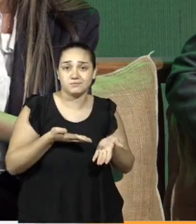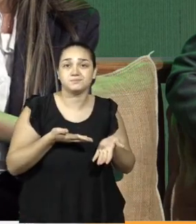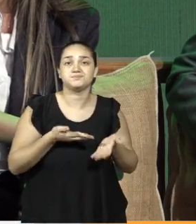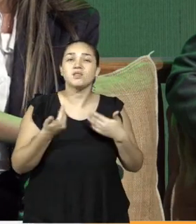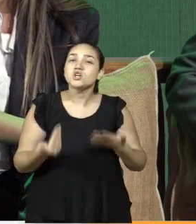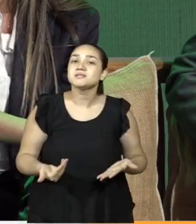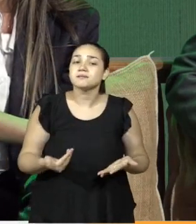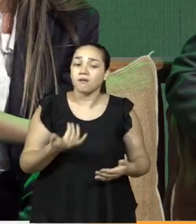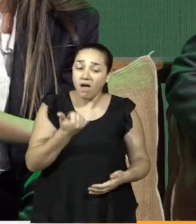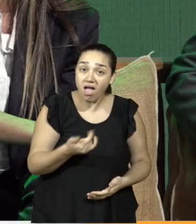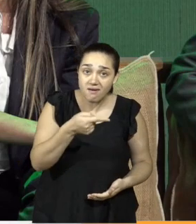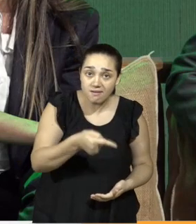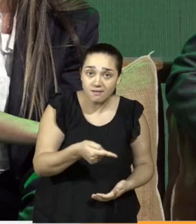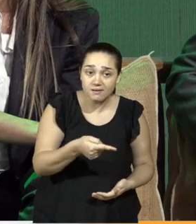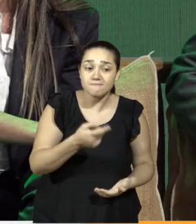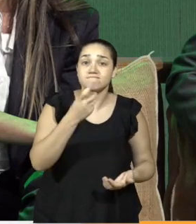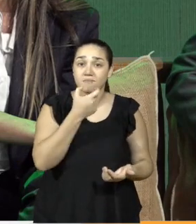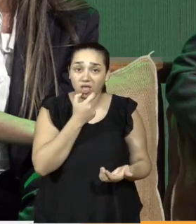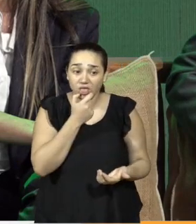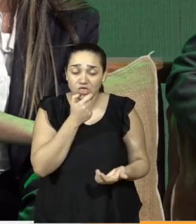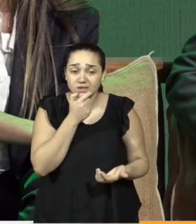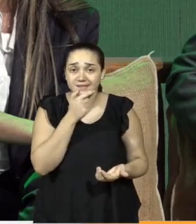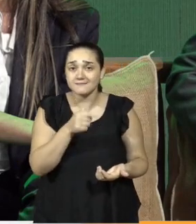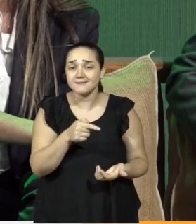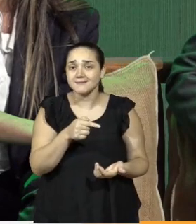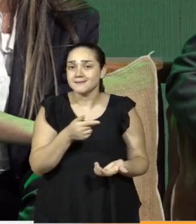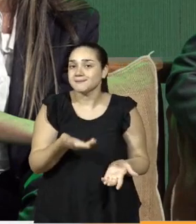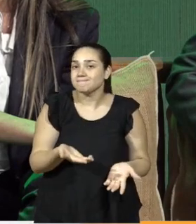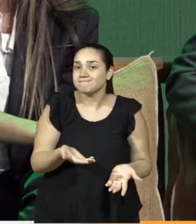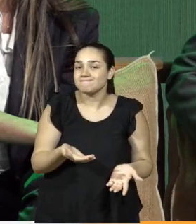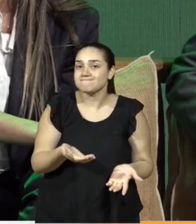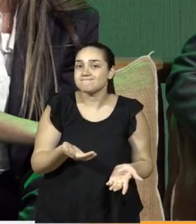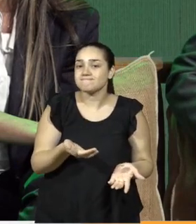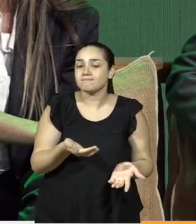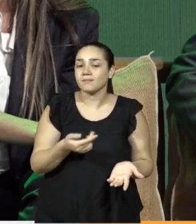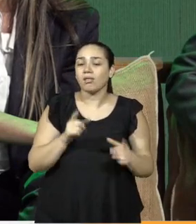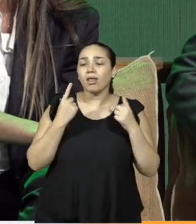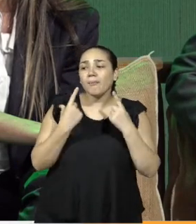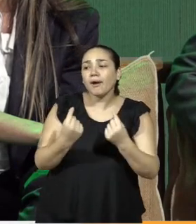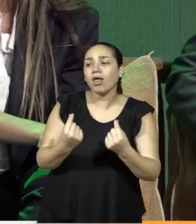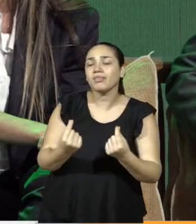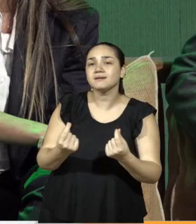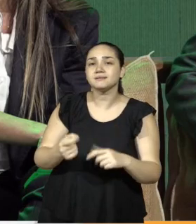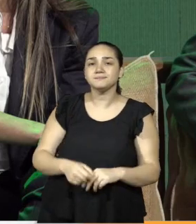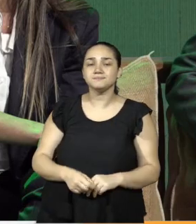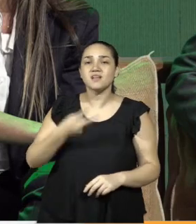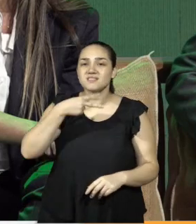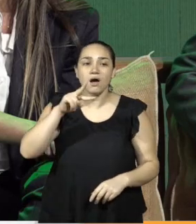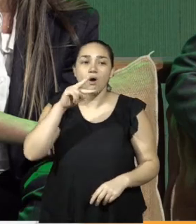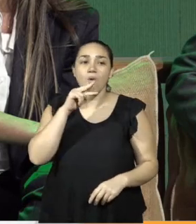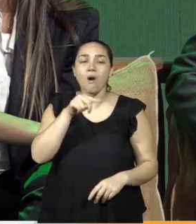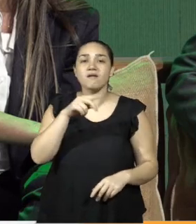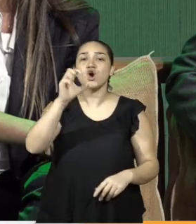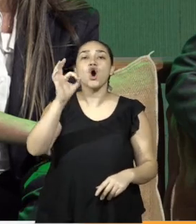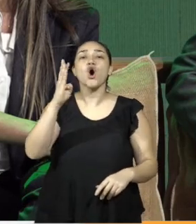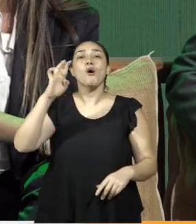si lo tenemos ahí, y en Mendoza es hipócrita en eso, porque deja que no protesta porque en San Juan están haciendo extracción de